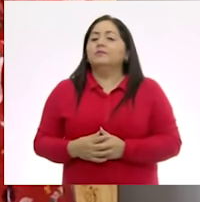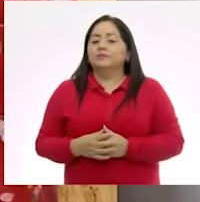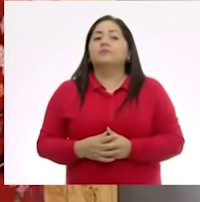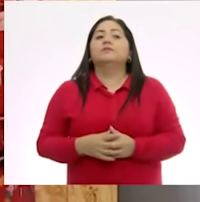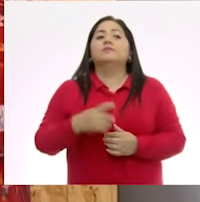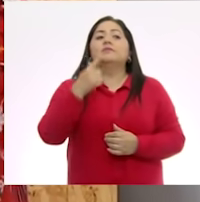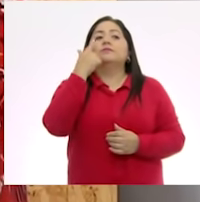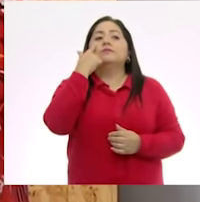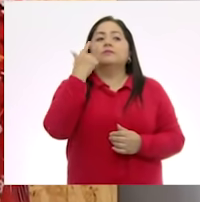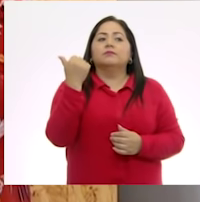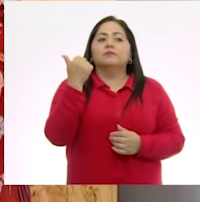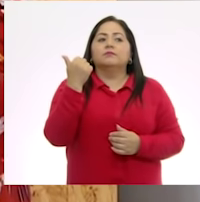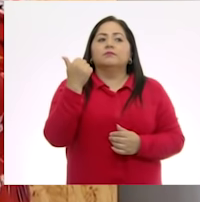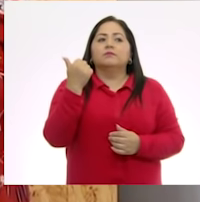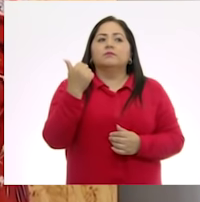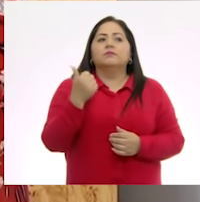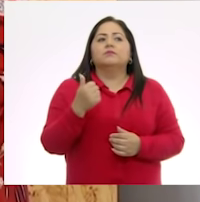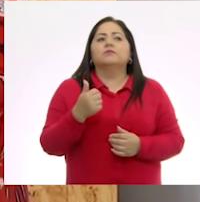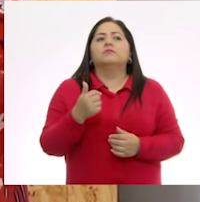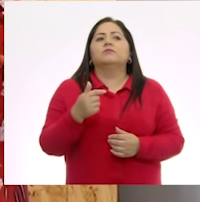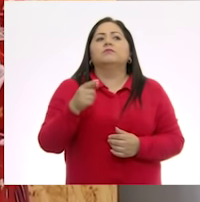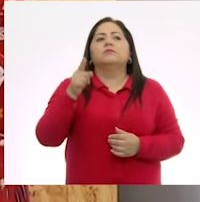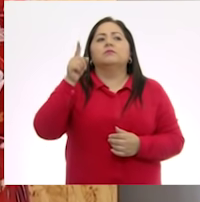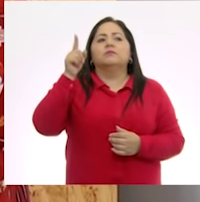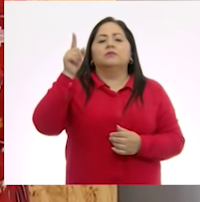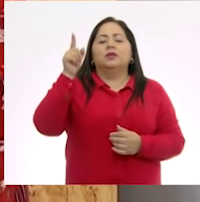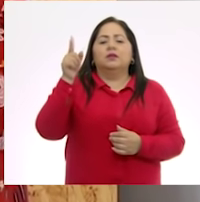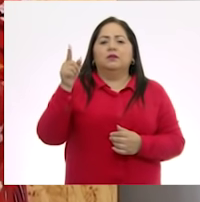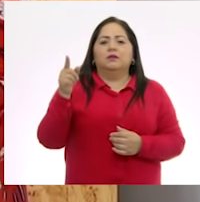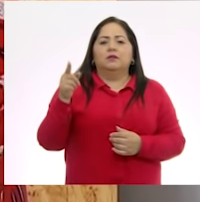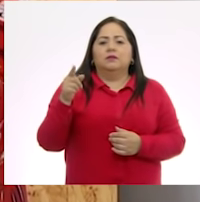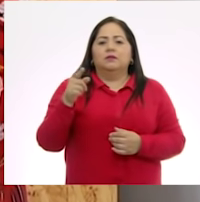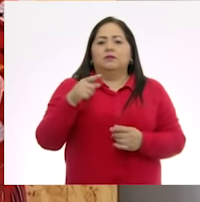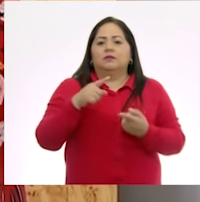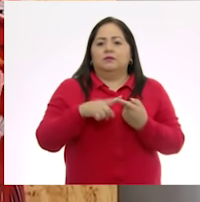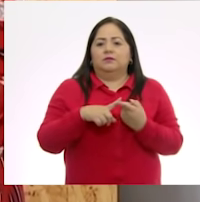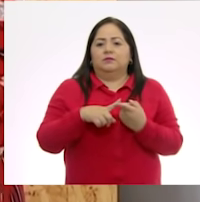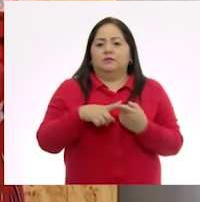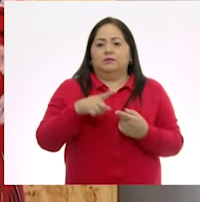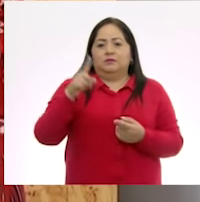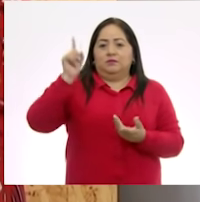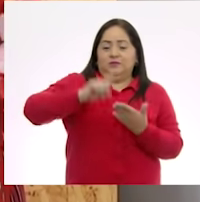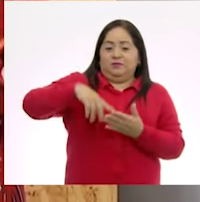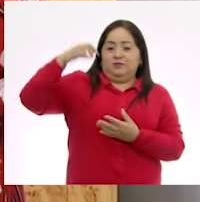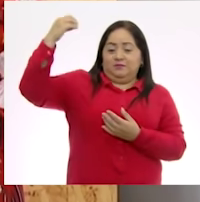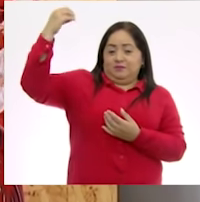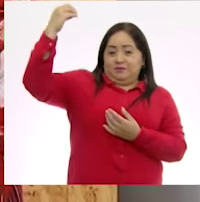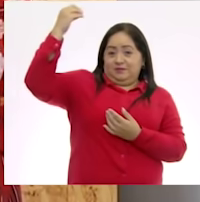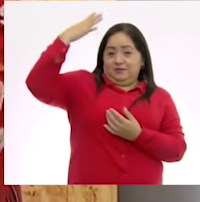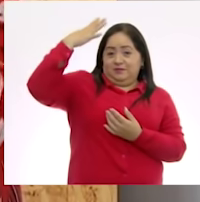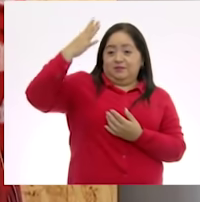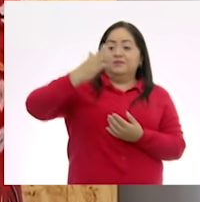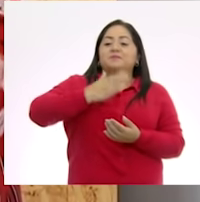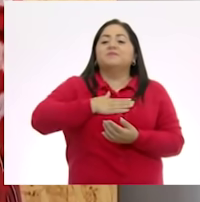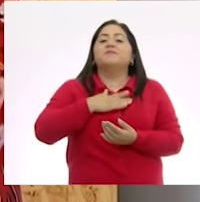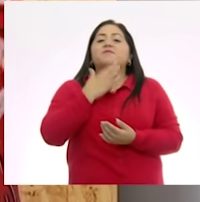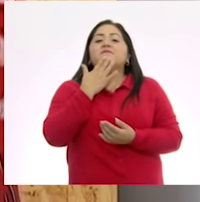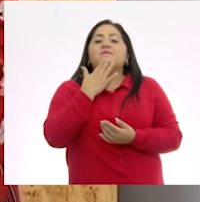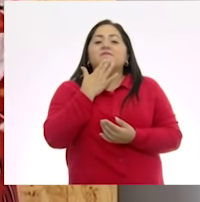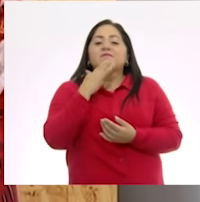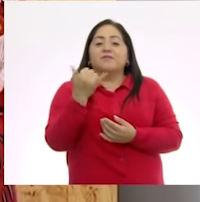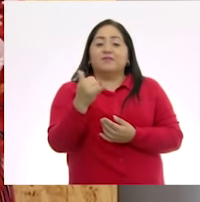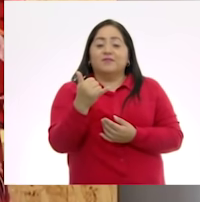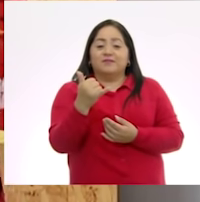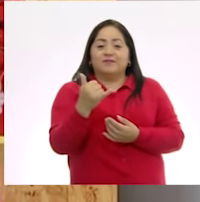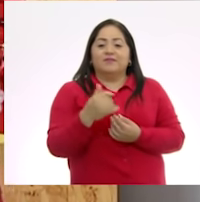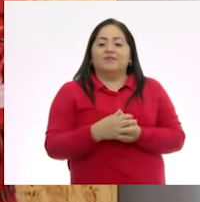Bien. I am the sun, my color is yellow, and I'm a very